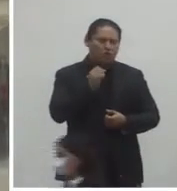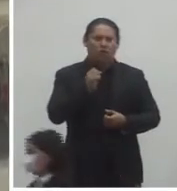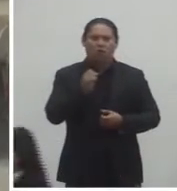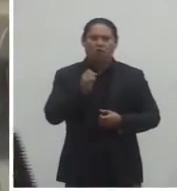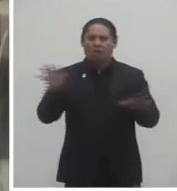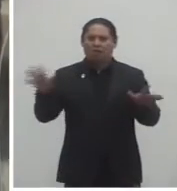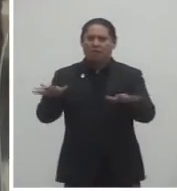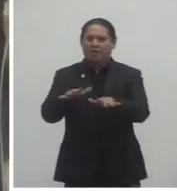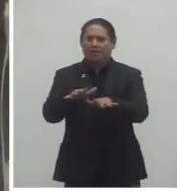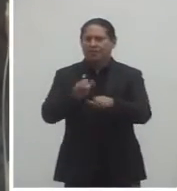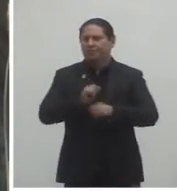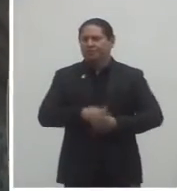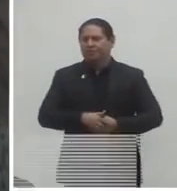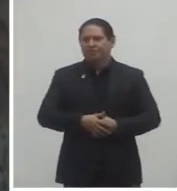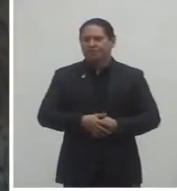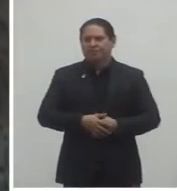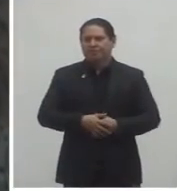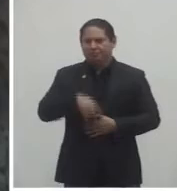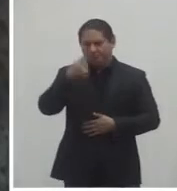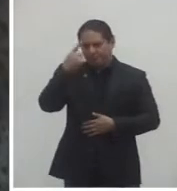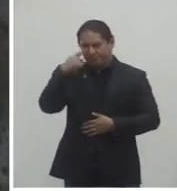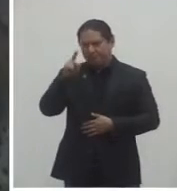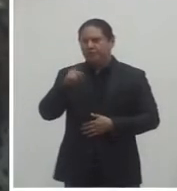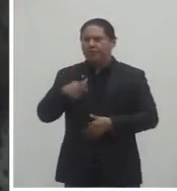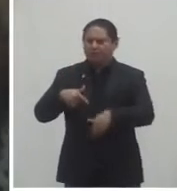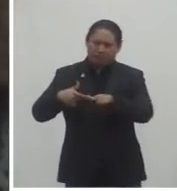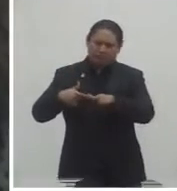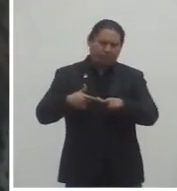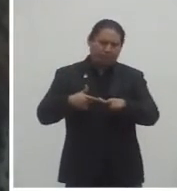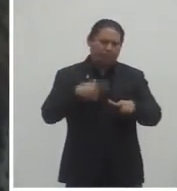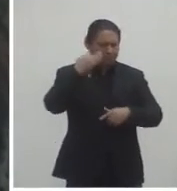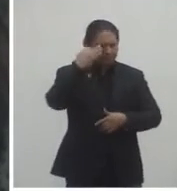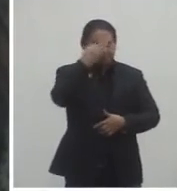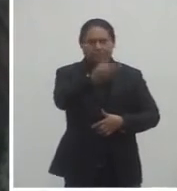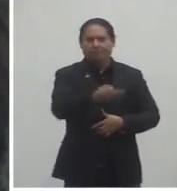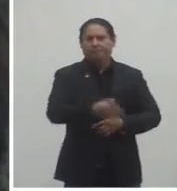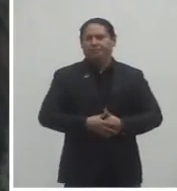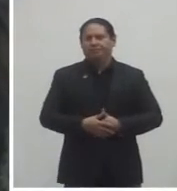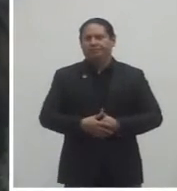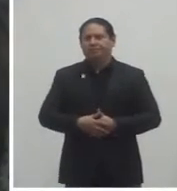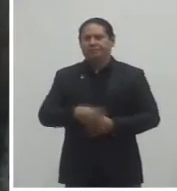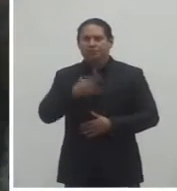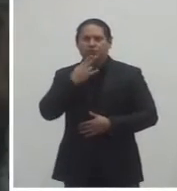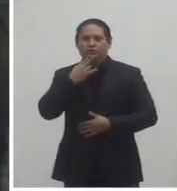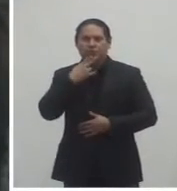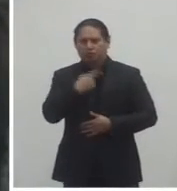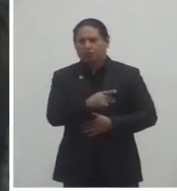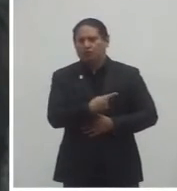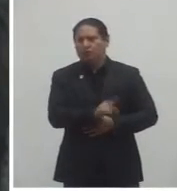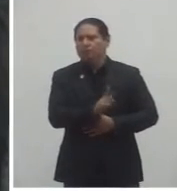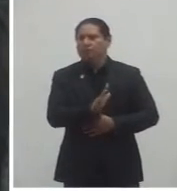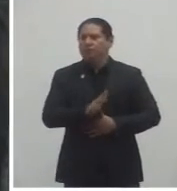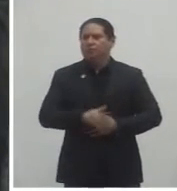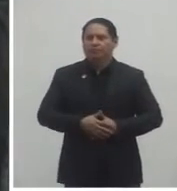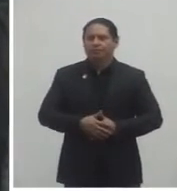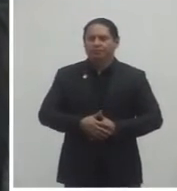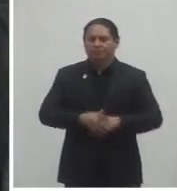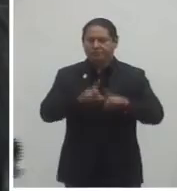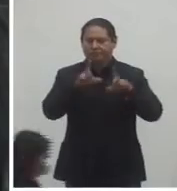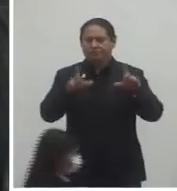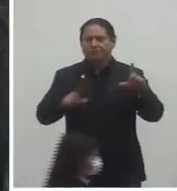saladas, para que nos dure mucho tiempo su usufructo por todos los